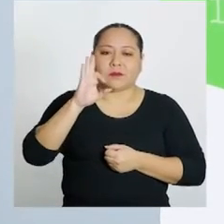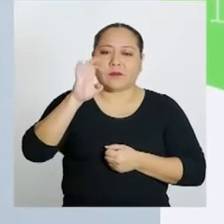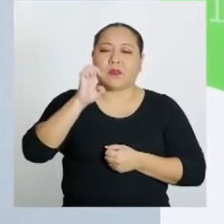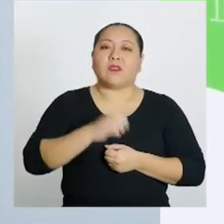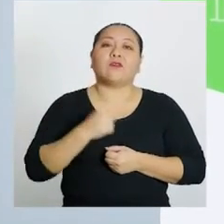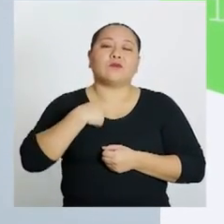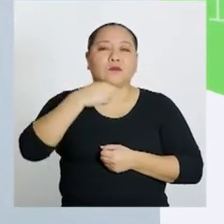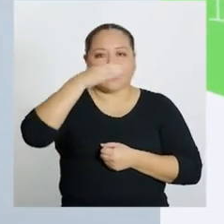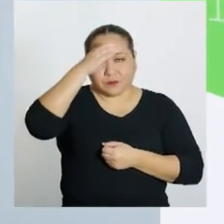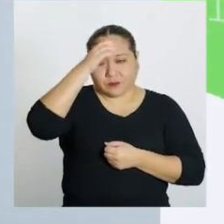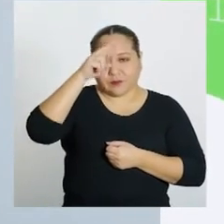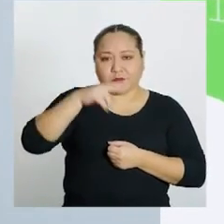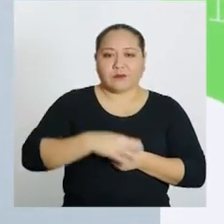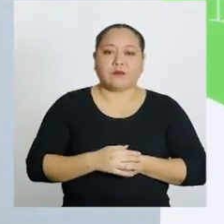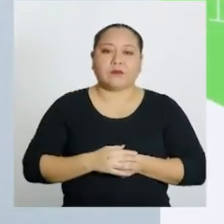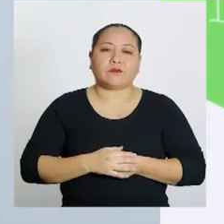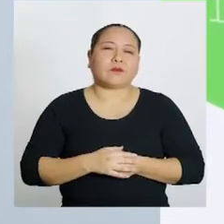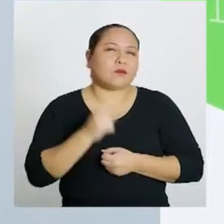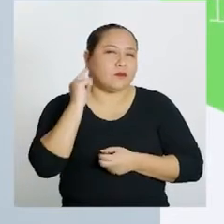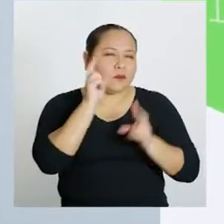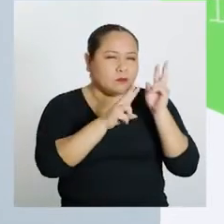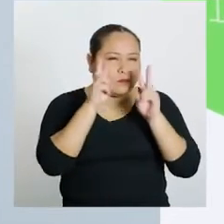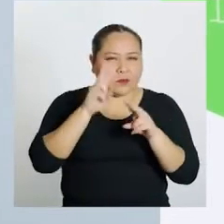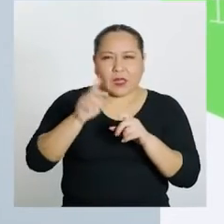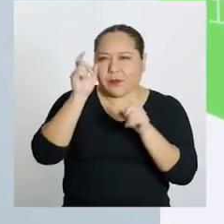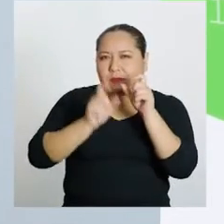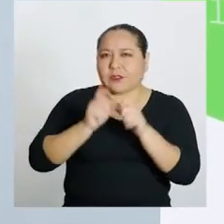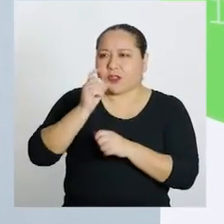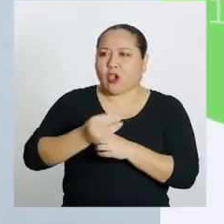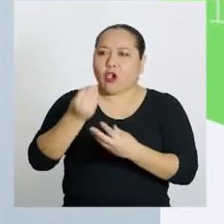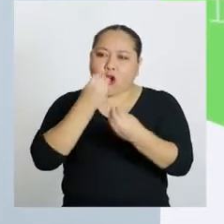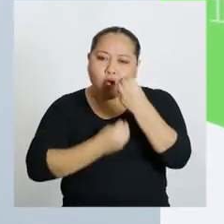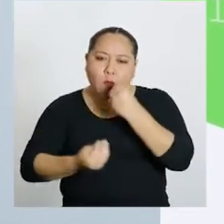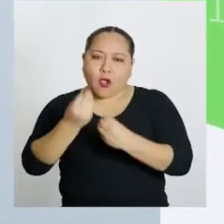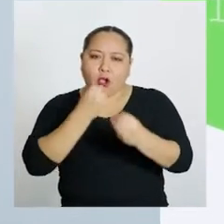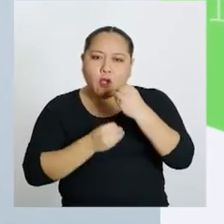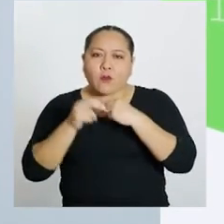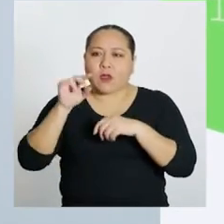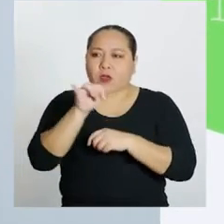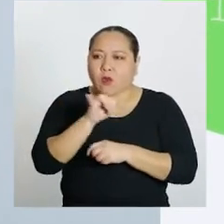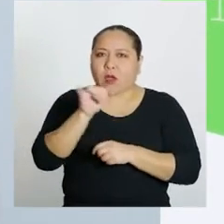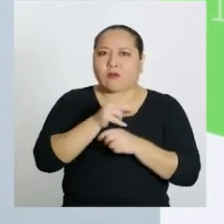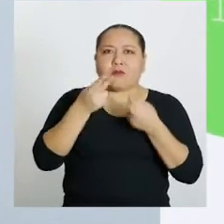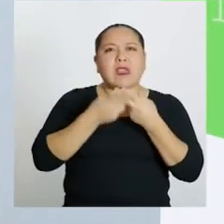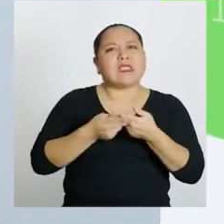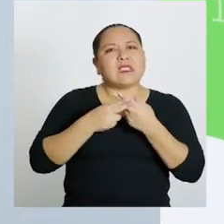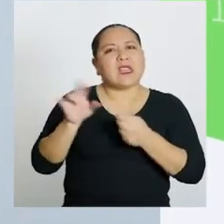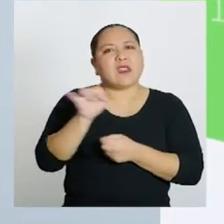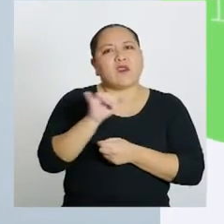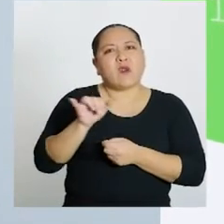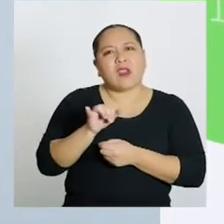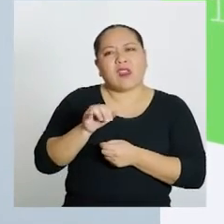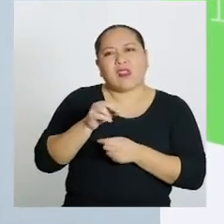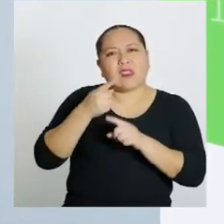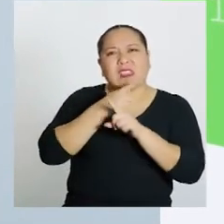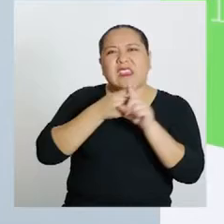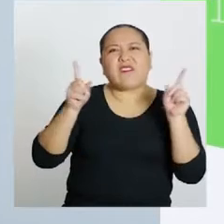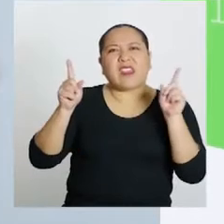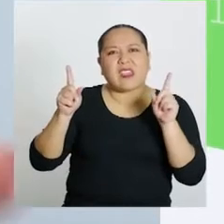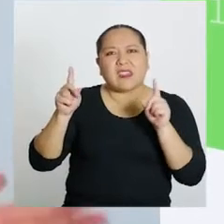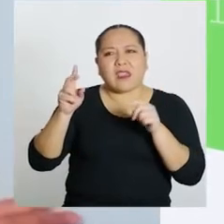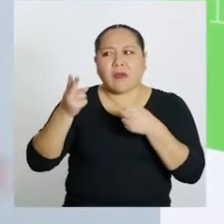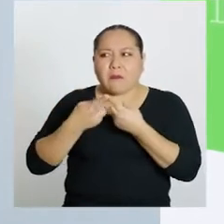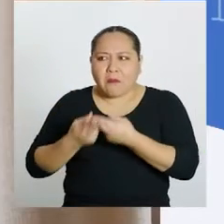Cusco. Me he percatado que las personas que comen la misma dieta pueden pesar distinto. ¿Por qué pasa esto? ¿Es algo de lo